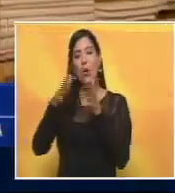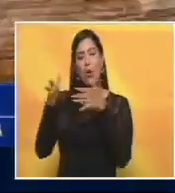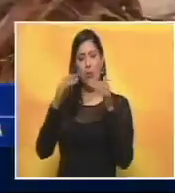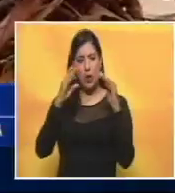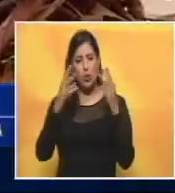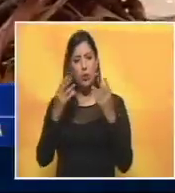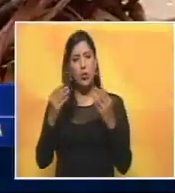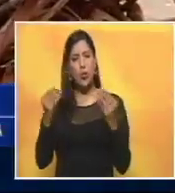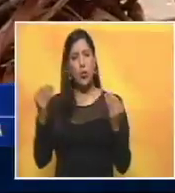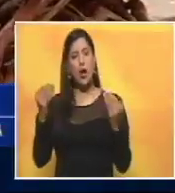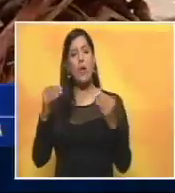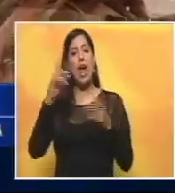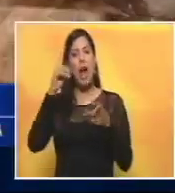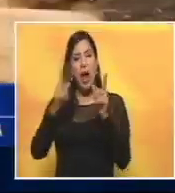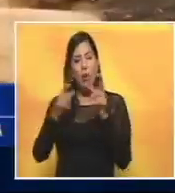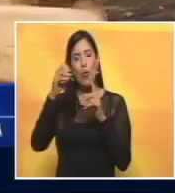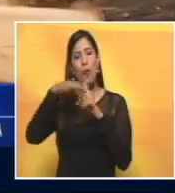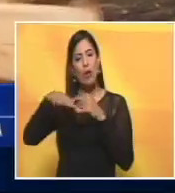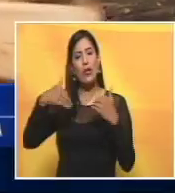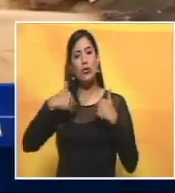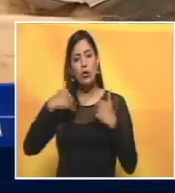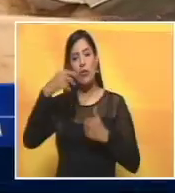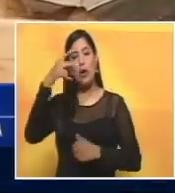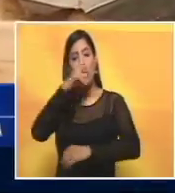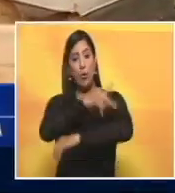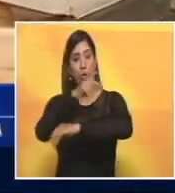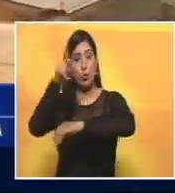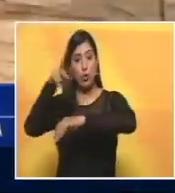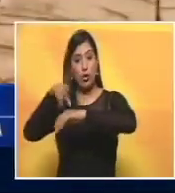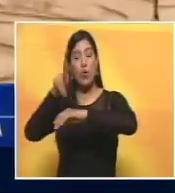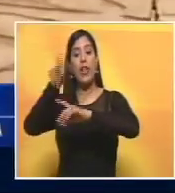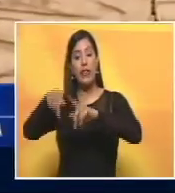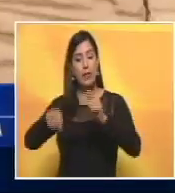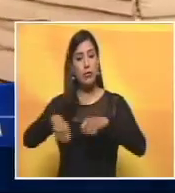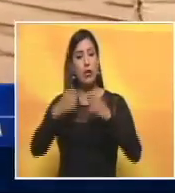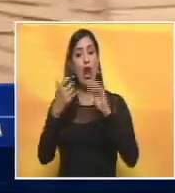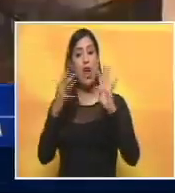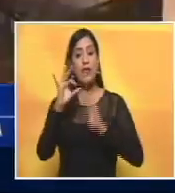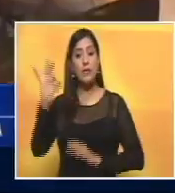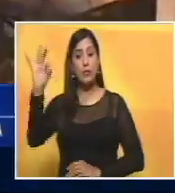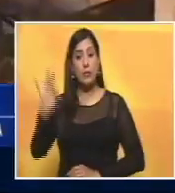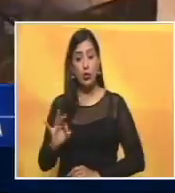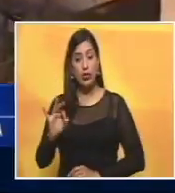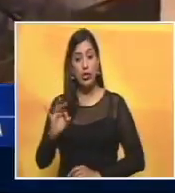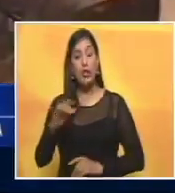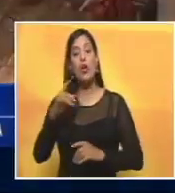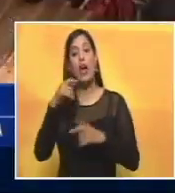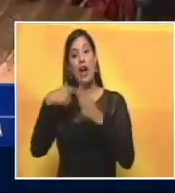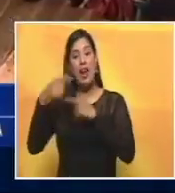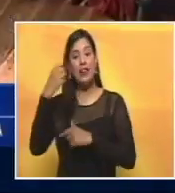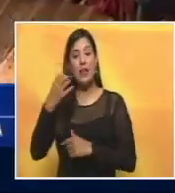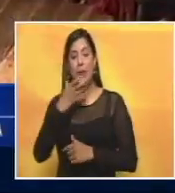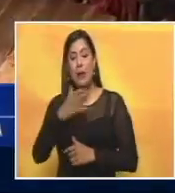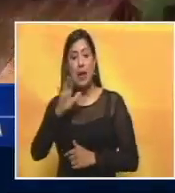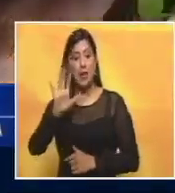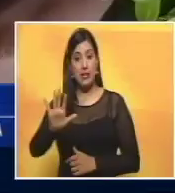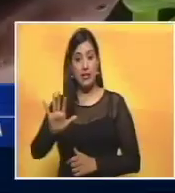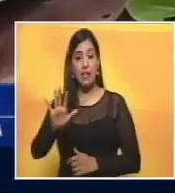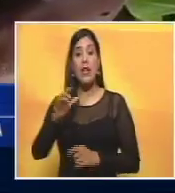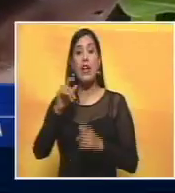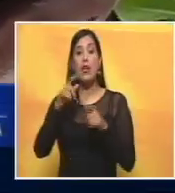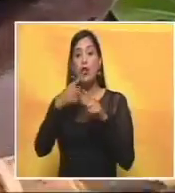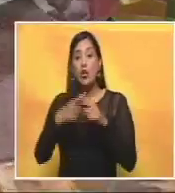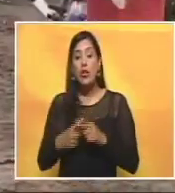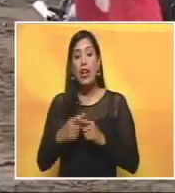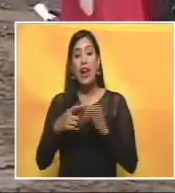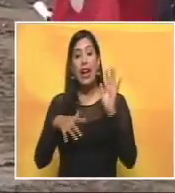menos fuertes que azotaron a algunos poblados de Puerto Rico y destrozaron hasta 90% en San Martín, Antigua y Barbuda, dejando un